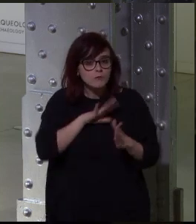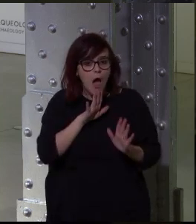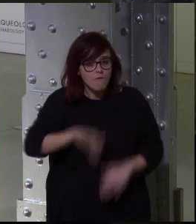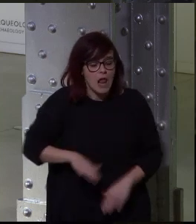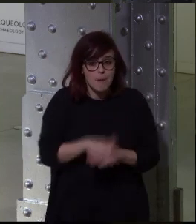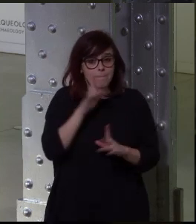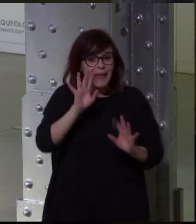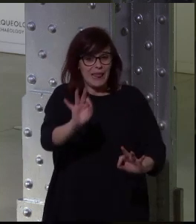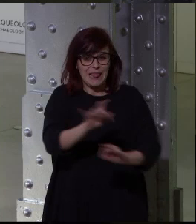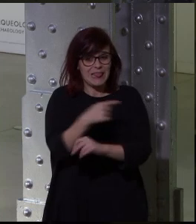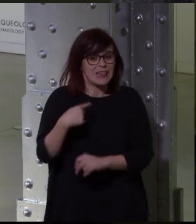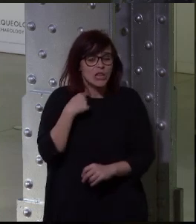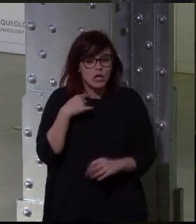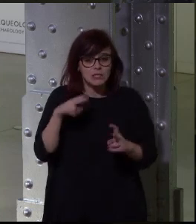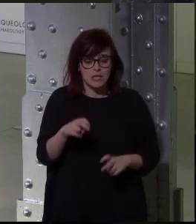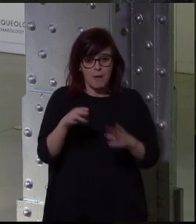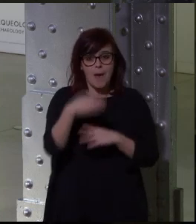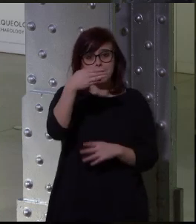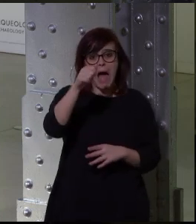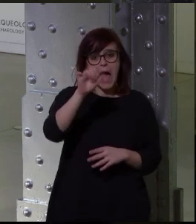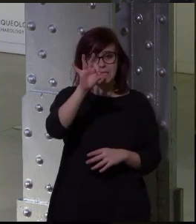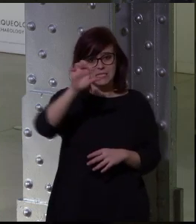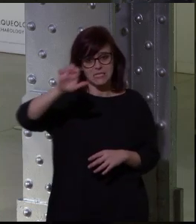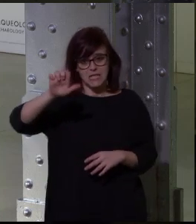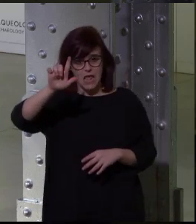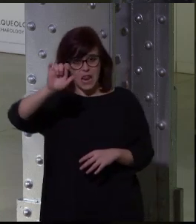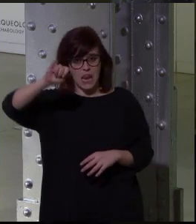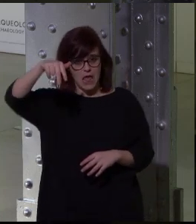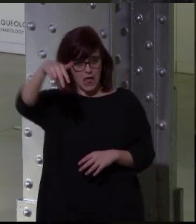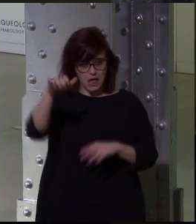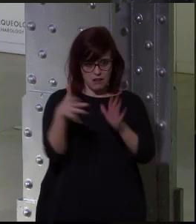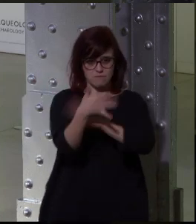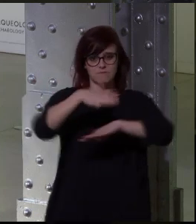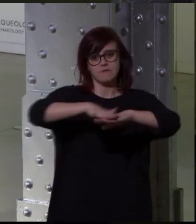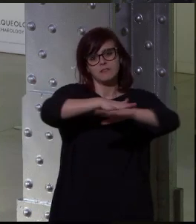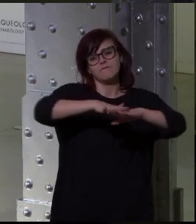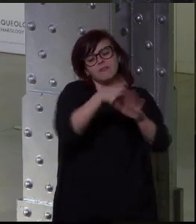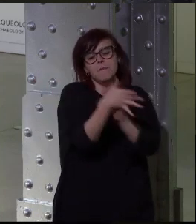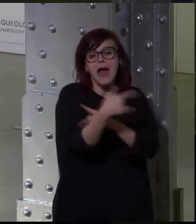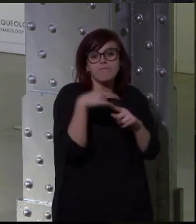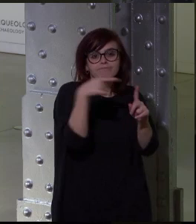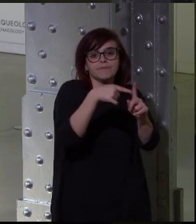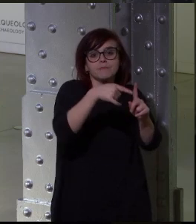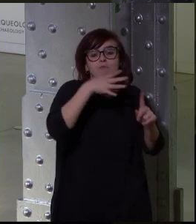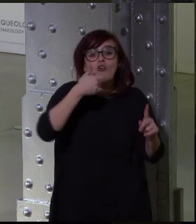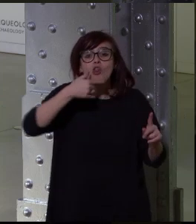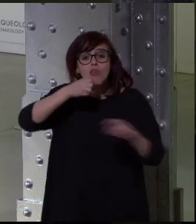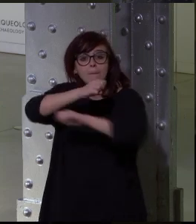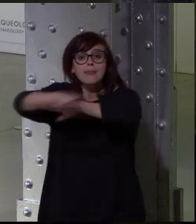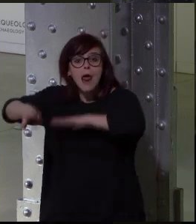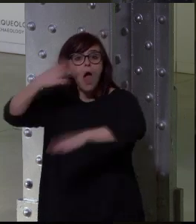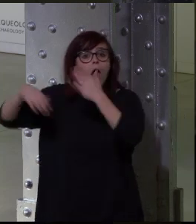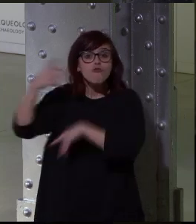lo que se llama técnicamente en inglés el baseline, la referencia. No sabemos cómo era el Mediterráneo,